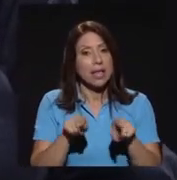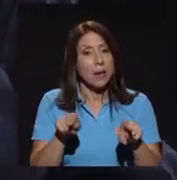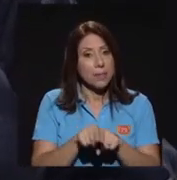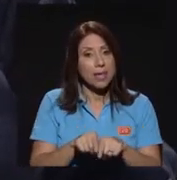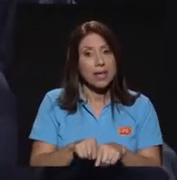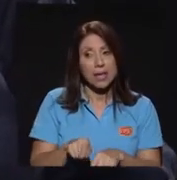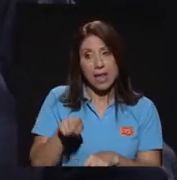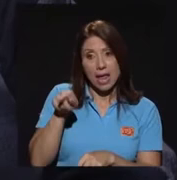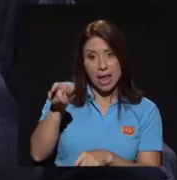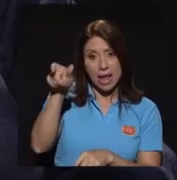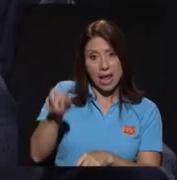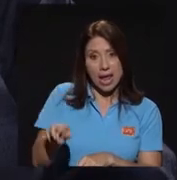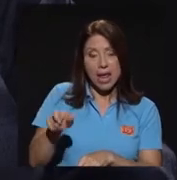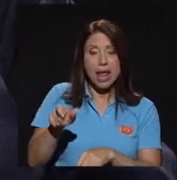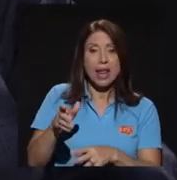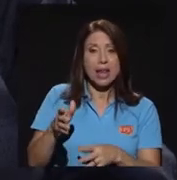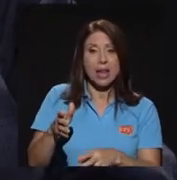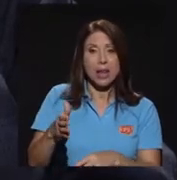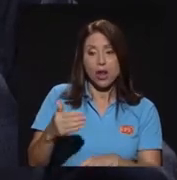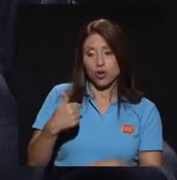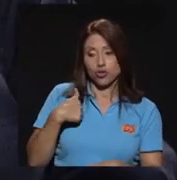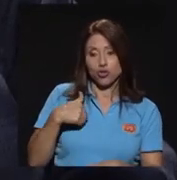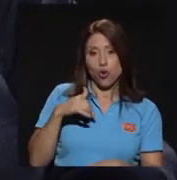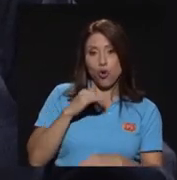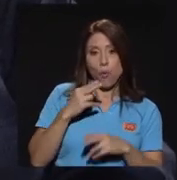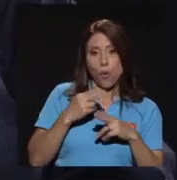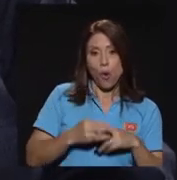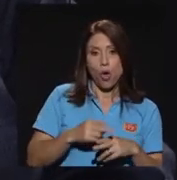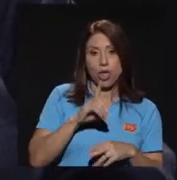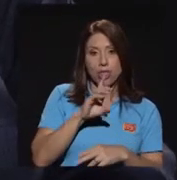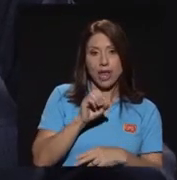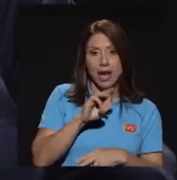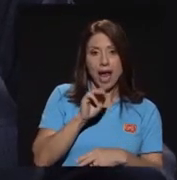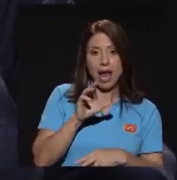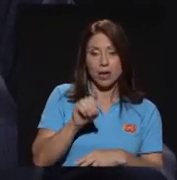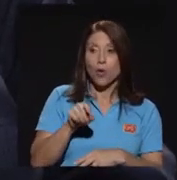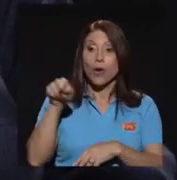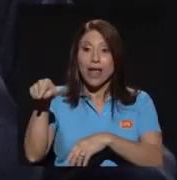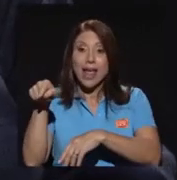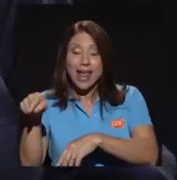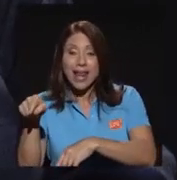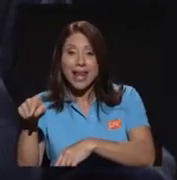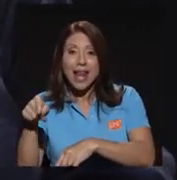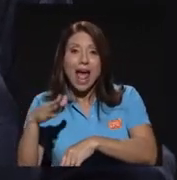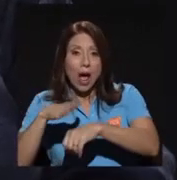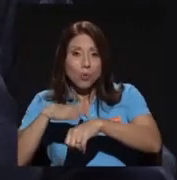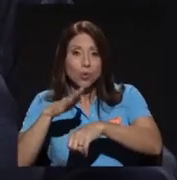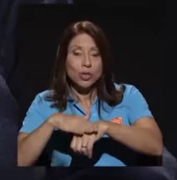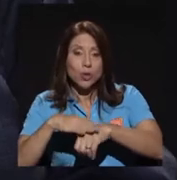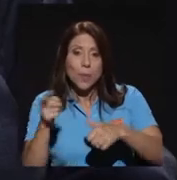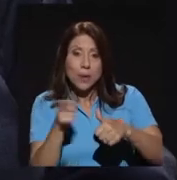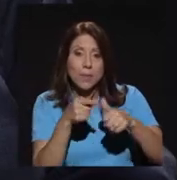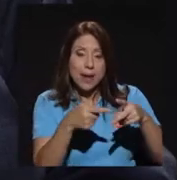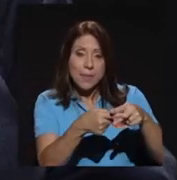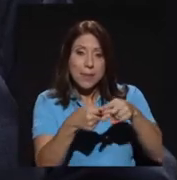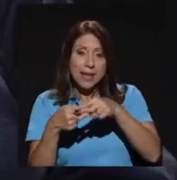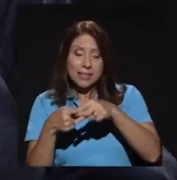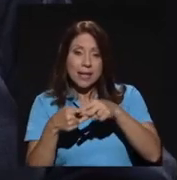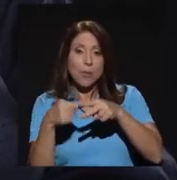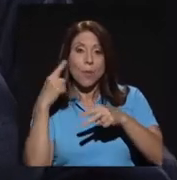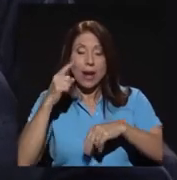autorizó que fue cuando yo estuve decano en el primer préstamo que tenía ya costa rica para construir servicios